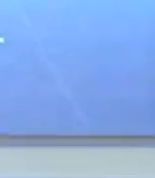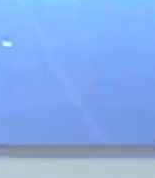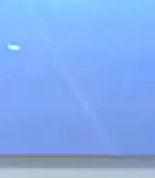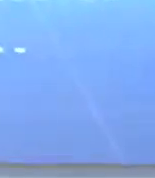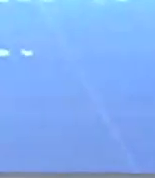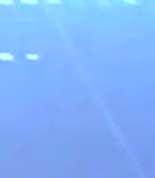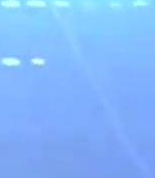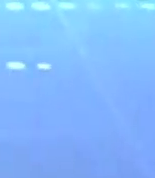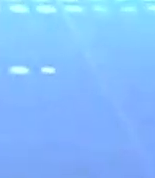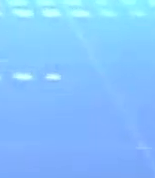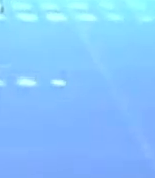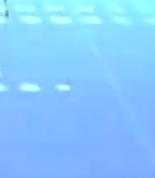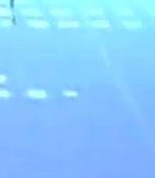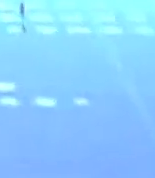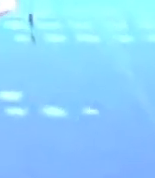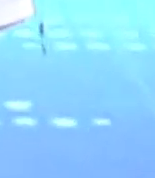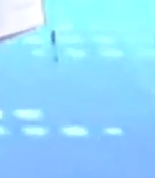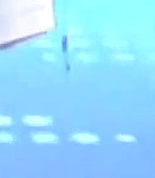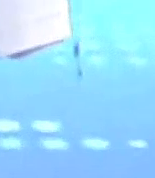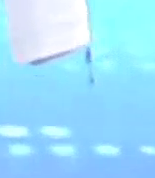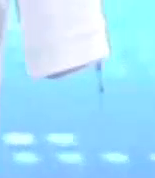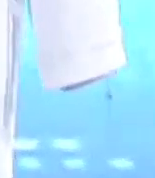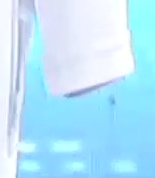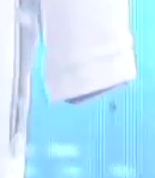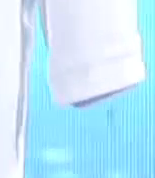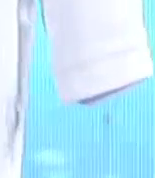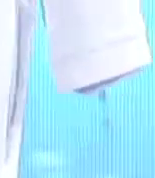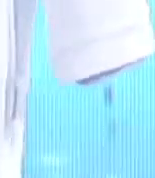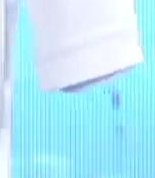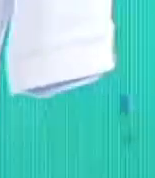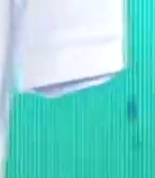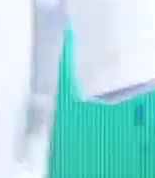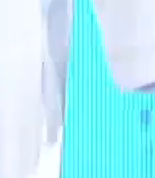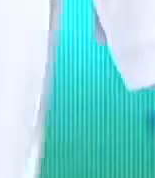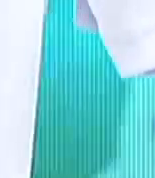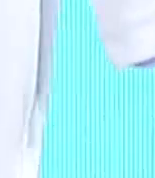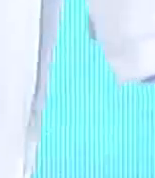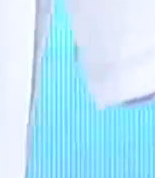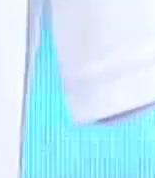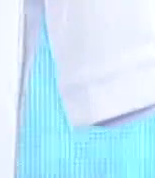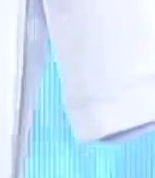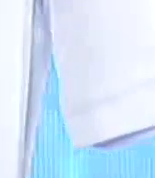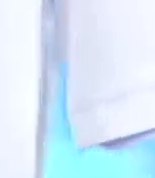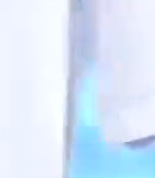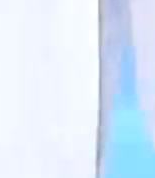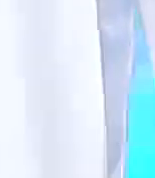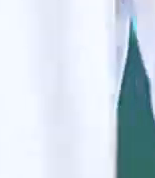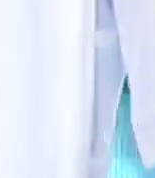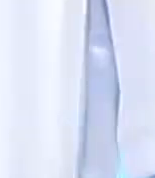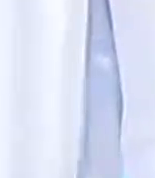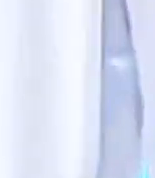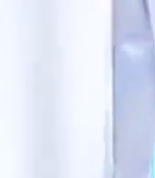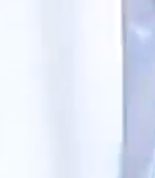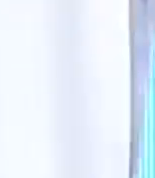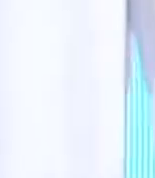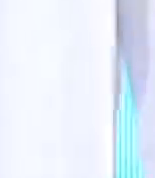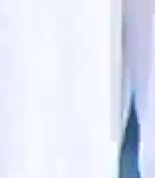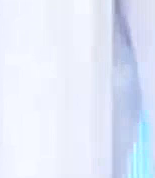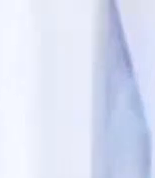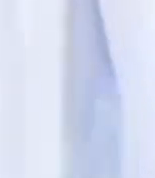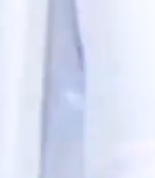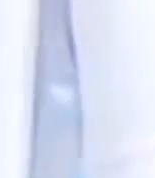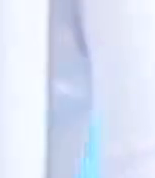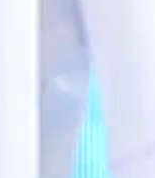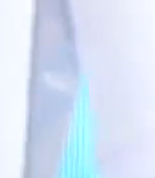de la selección uruguaya. Claro que sí, la 9 de El Mordelón, claro que sí, usted se la puede llevar. Recuerde